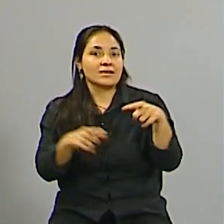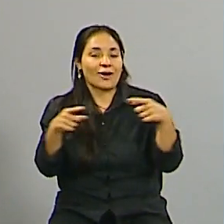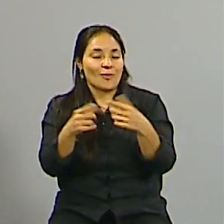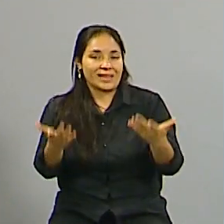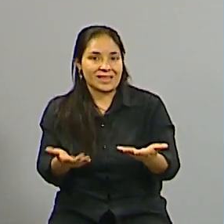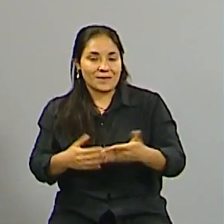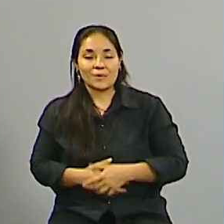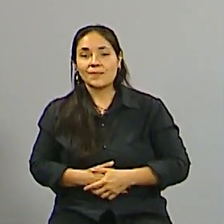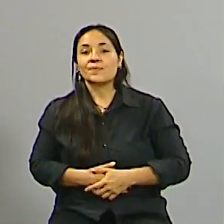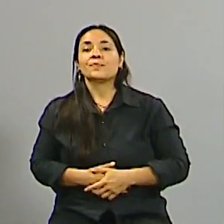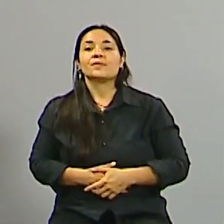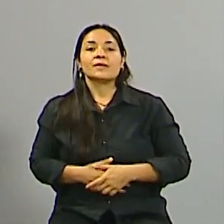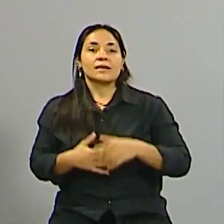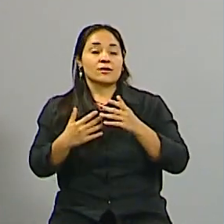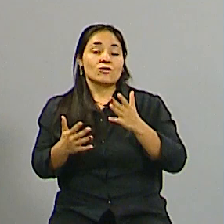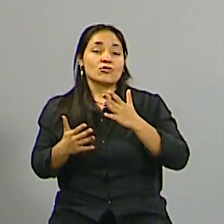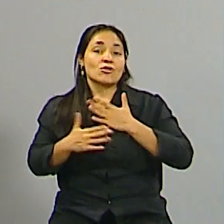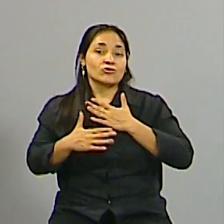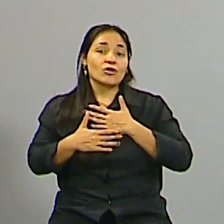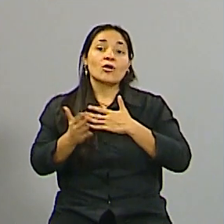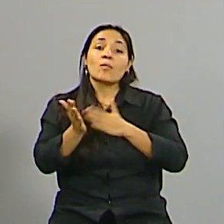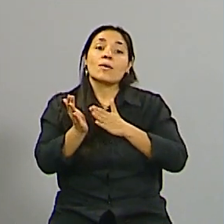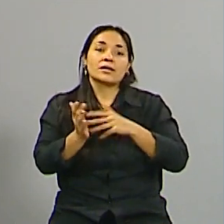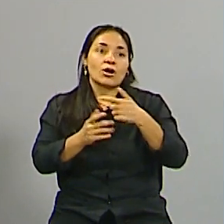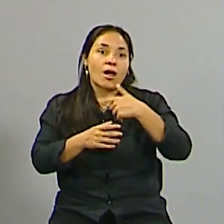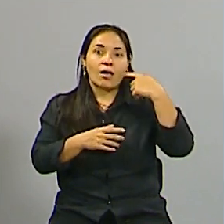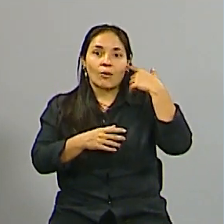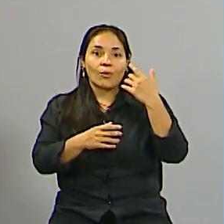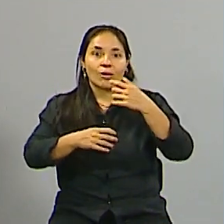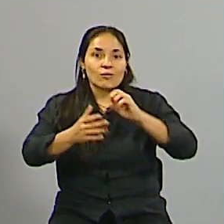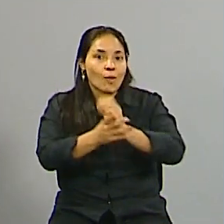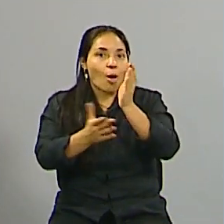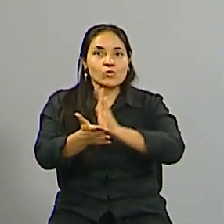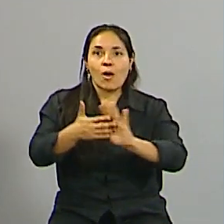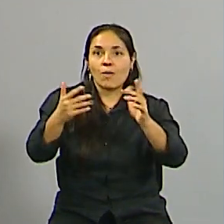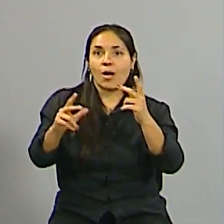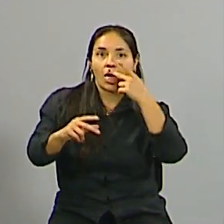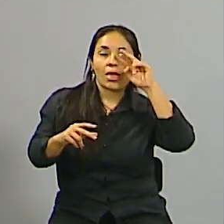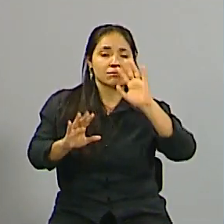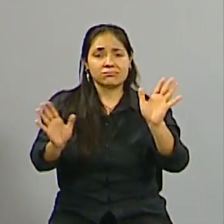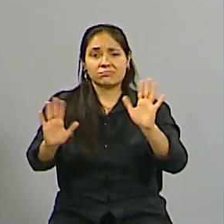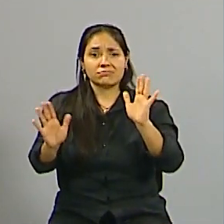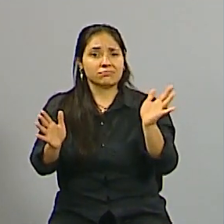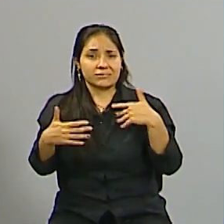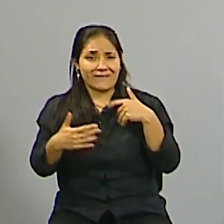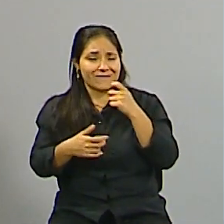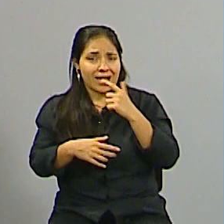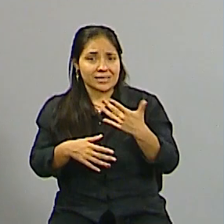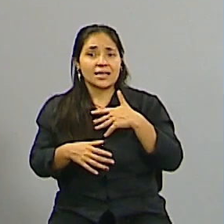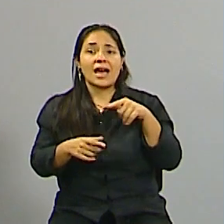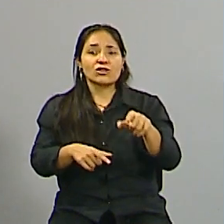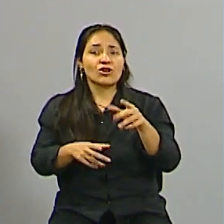respuesta. Eso que planteamos no es nada descabellado ni nada innovador, es lo que se está haciendo y que puede atrasar. ¿Qué hay que hacer con